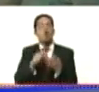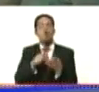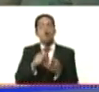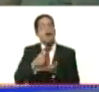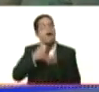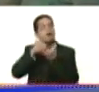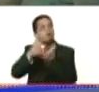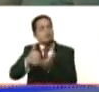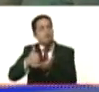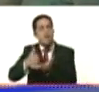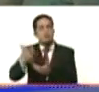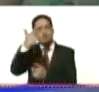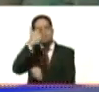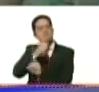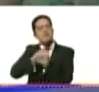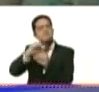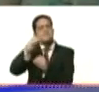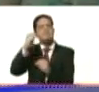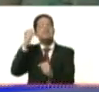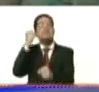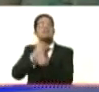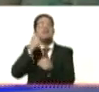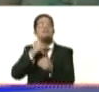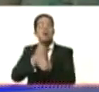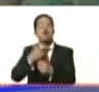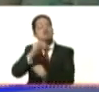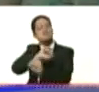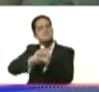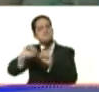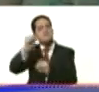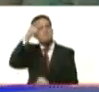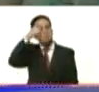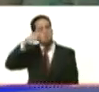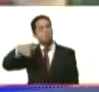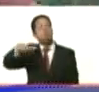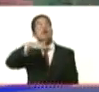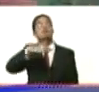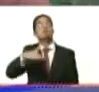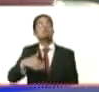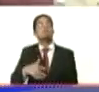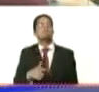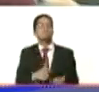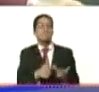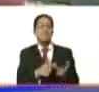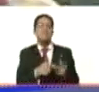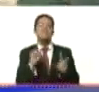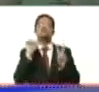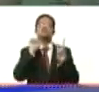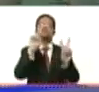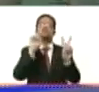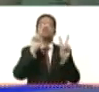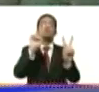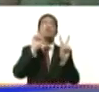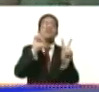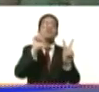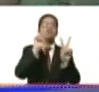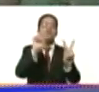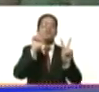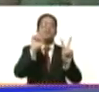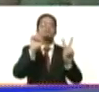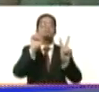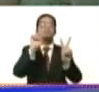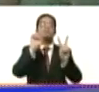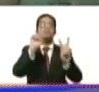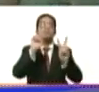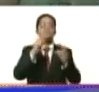al trabajo, defendiendo a nuestro pueblo, con el movimiento Somos Venezuela. Y la visita casa por casa, caso